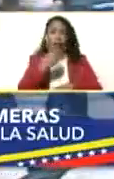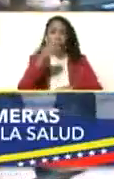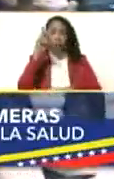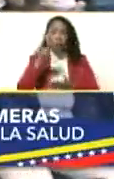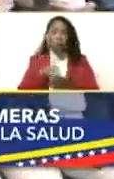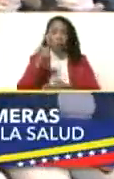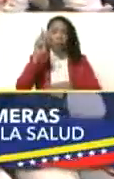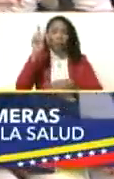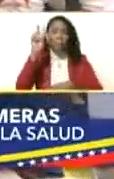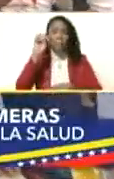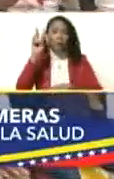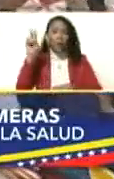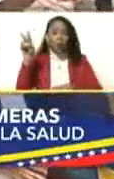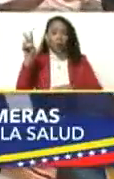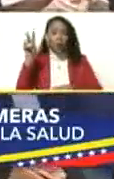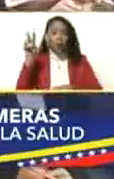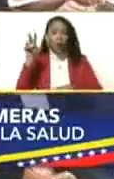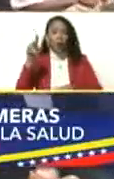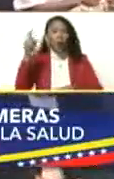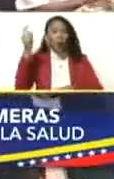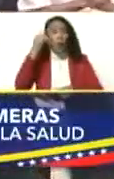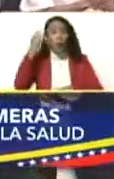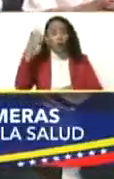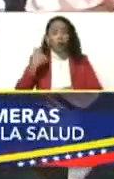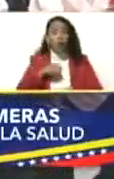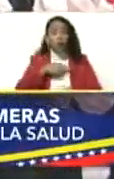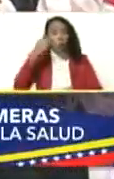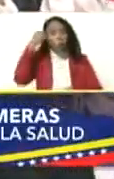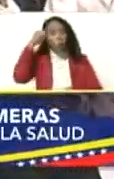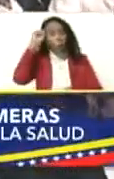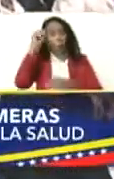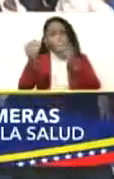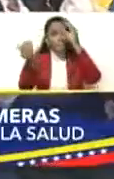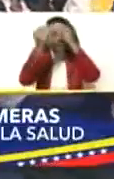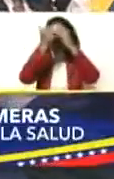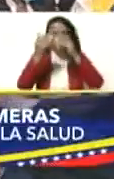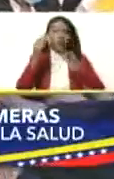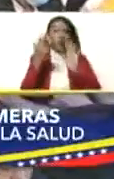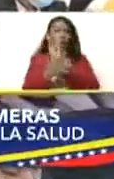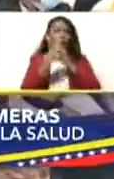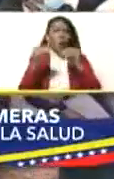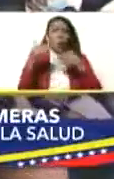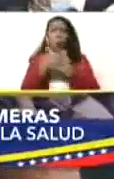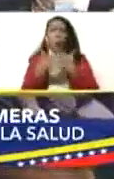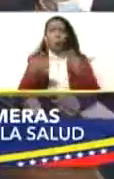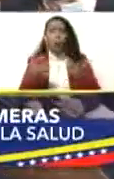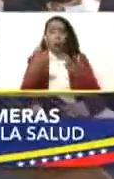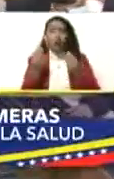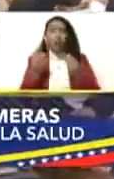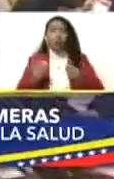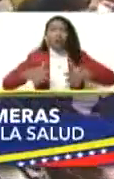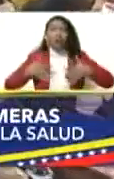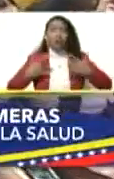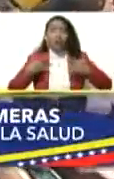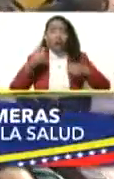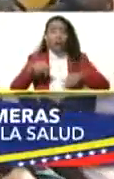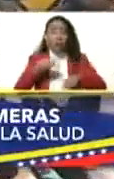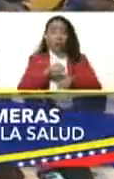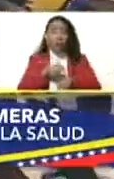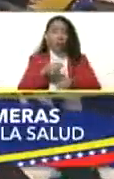2022, será una fecha que siempre recordaremos, sobre todo por las mezclas de emociones que en estos momentos